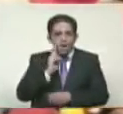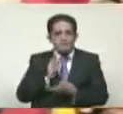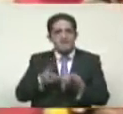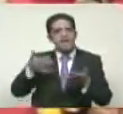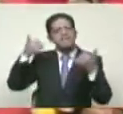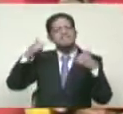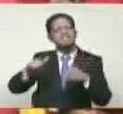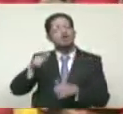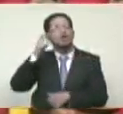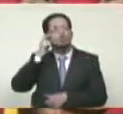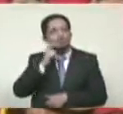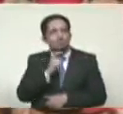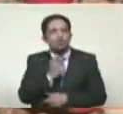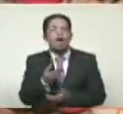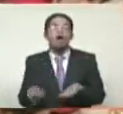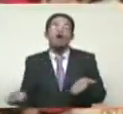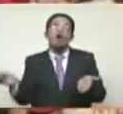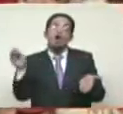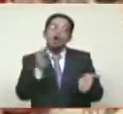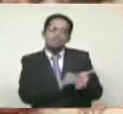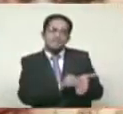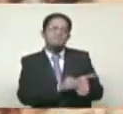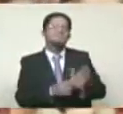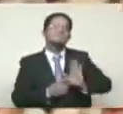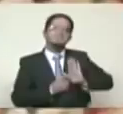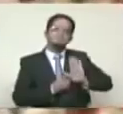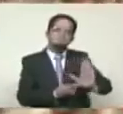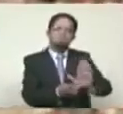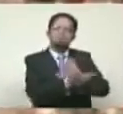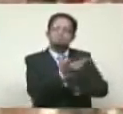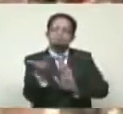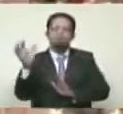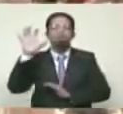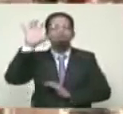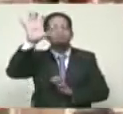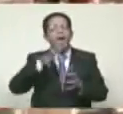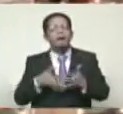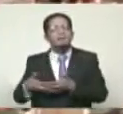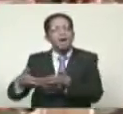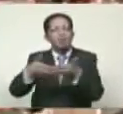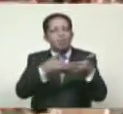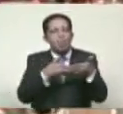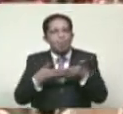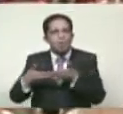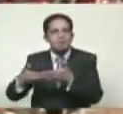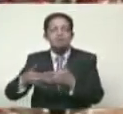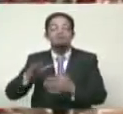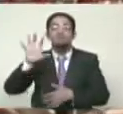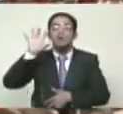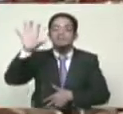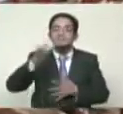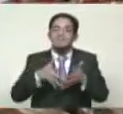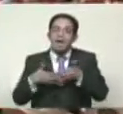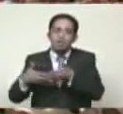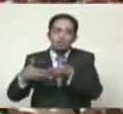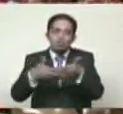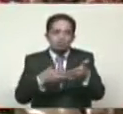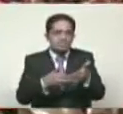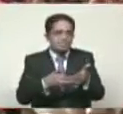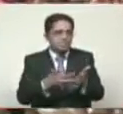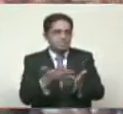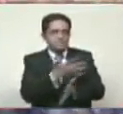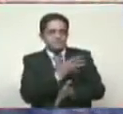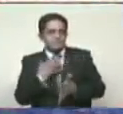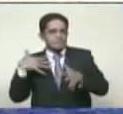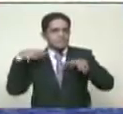otra vez en batalla, dando una lección al imperio gringo, al imperialismo de este tiempo